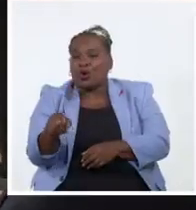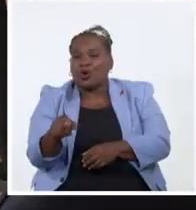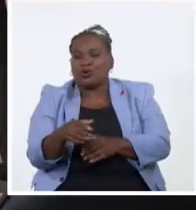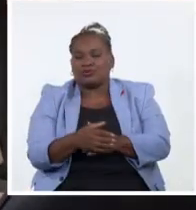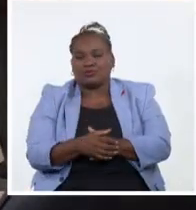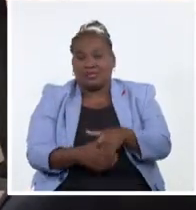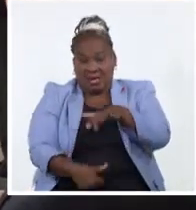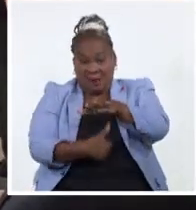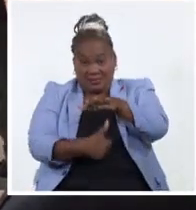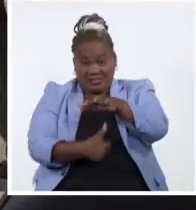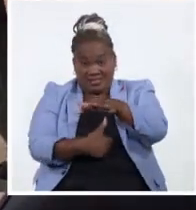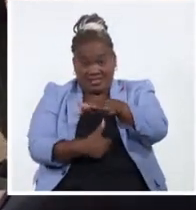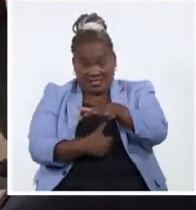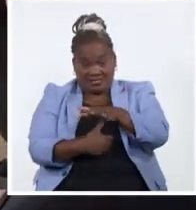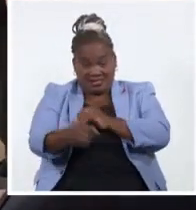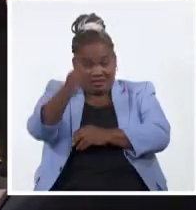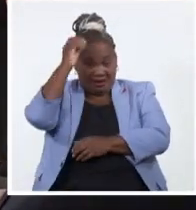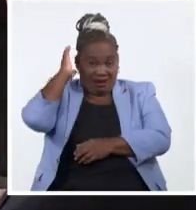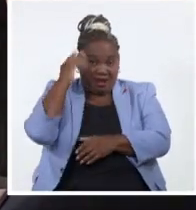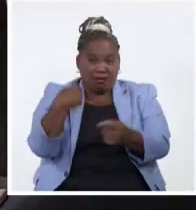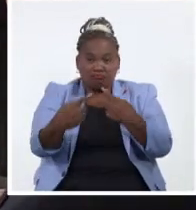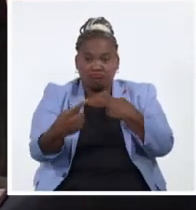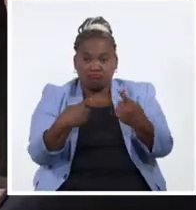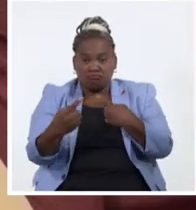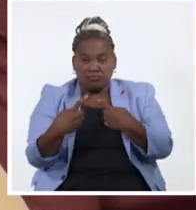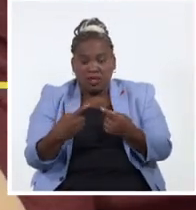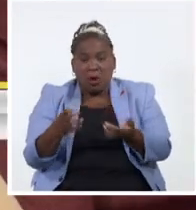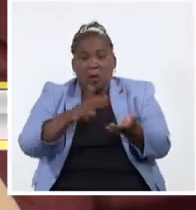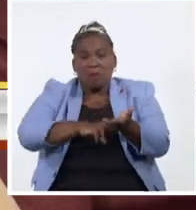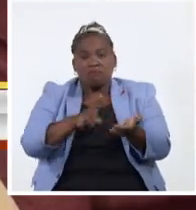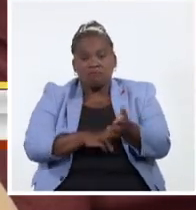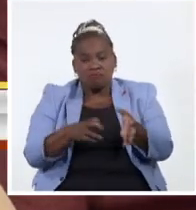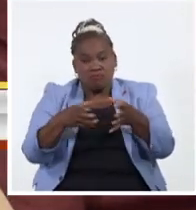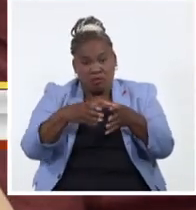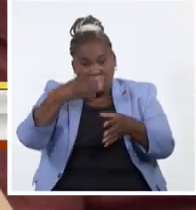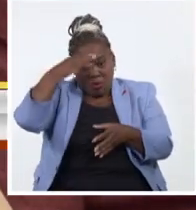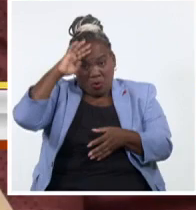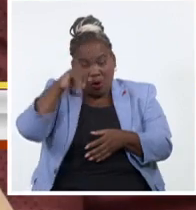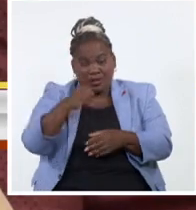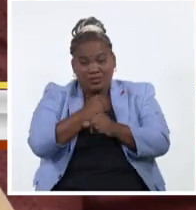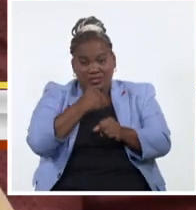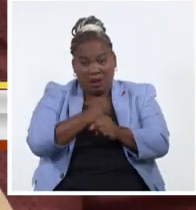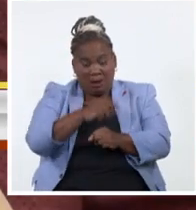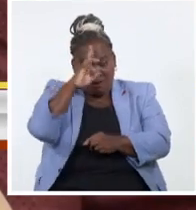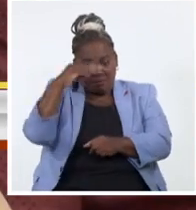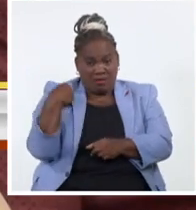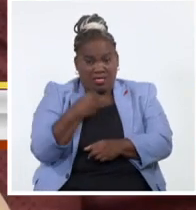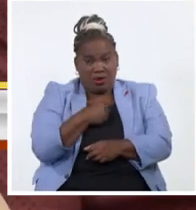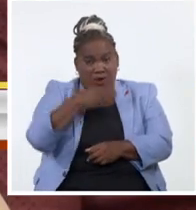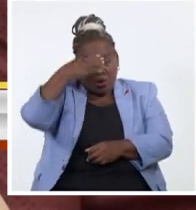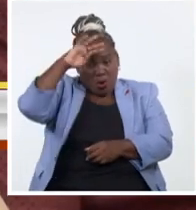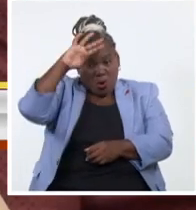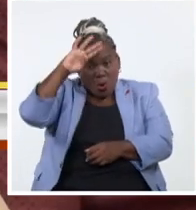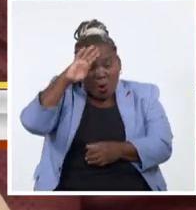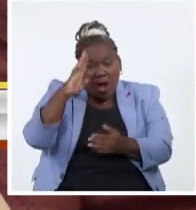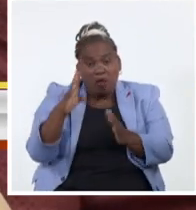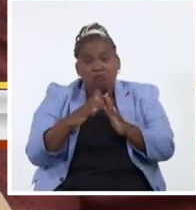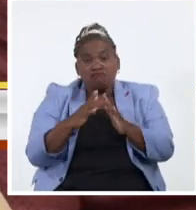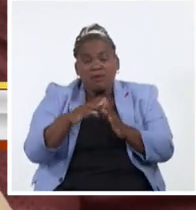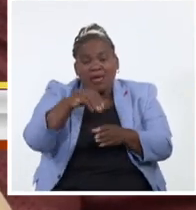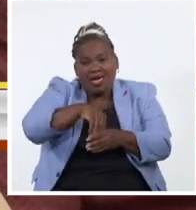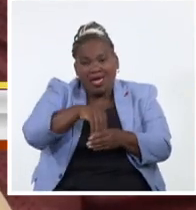presidente Díaz canel diálogo con integrantes de la brigada médica cubana que elabora embarbados cubanos residentes y miembros de la misión